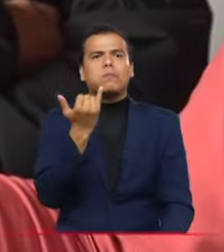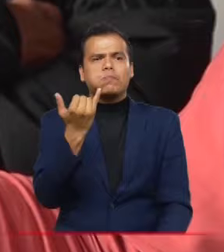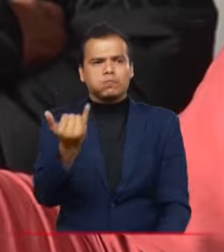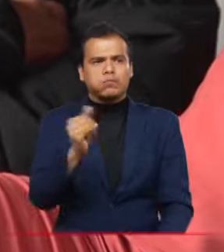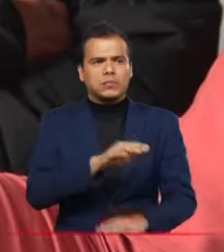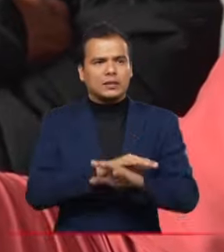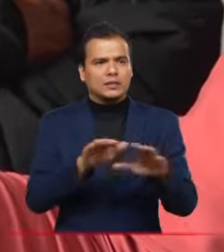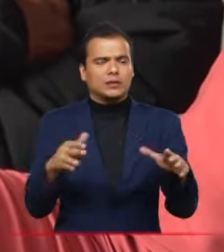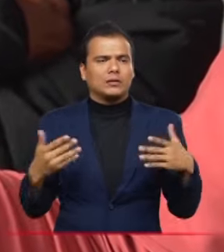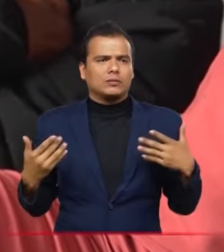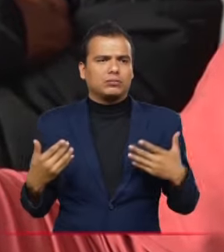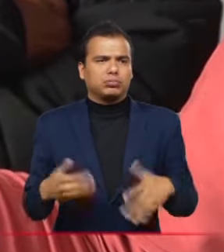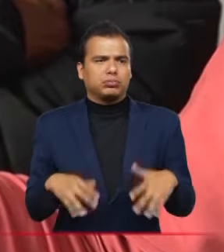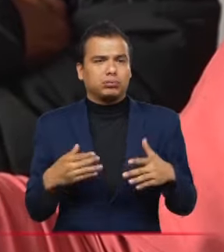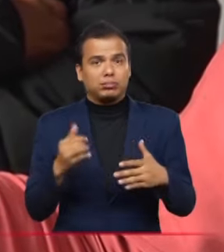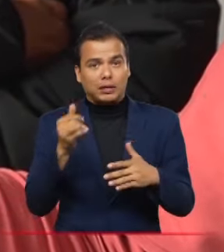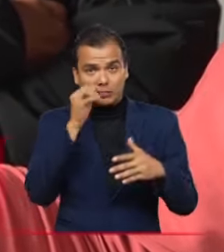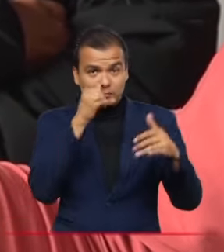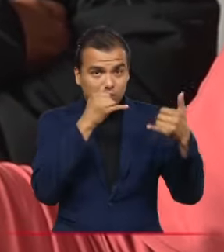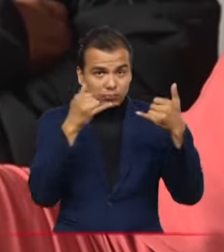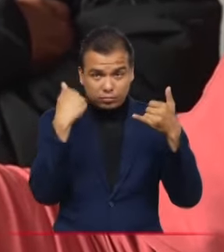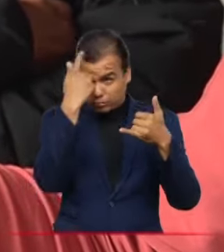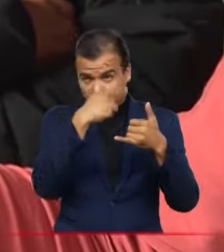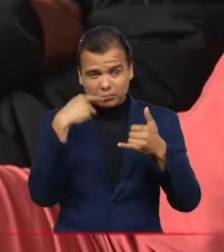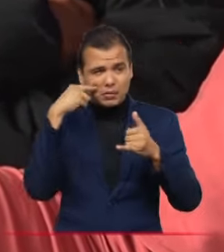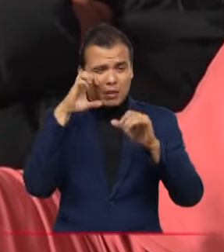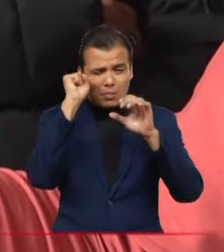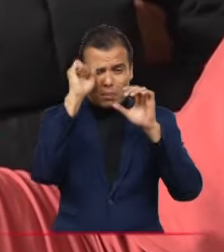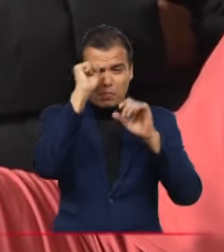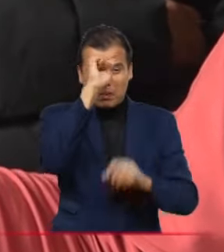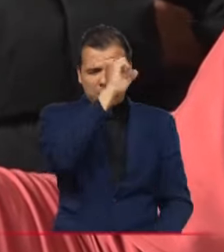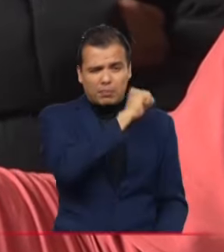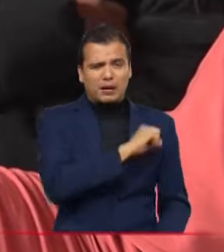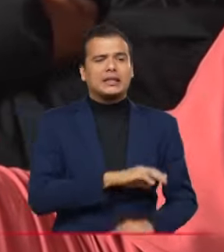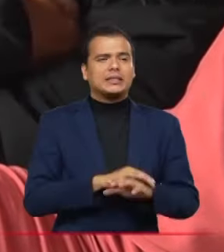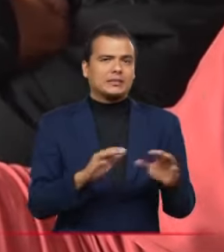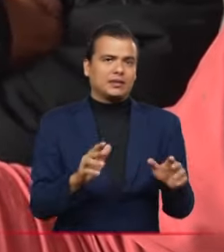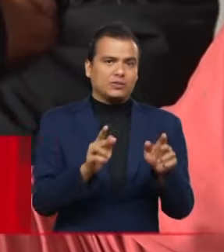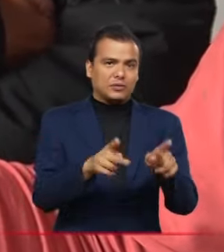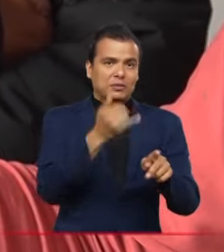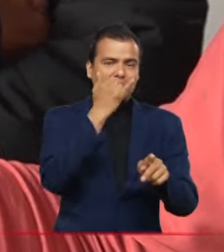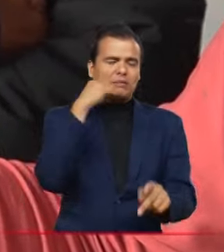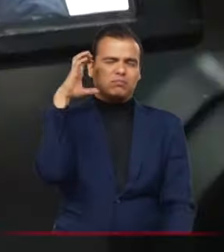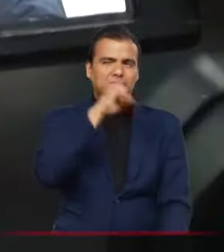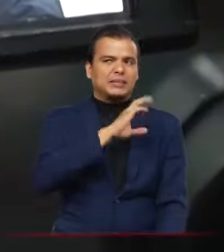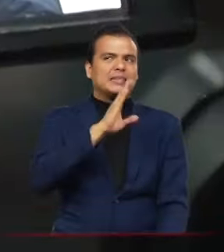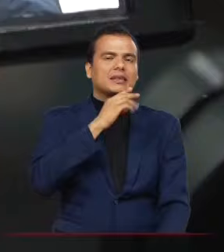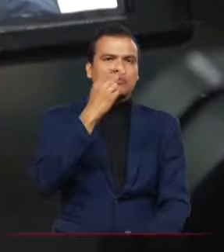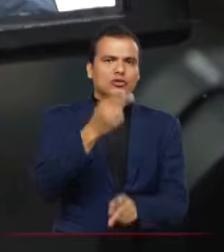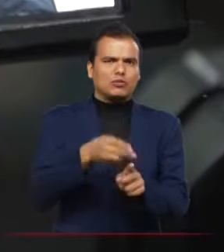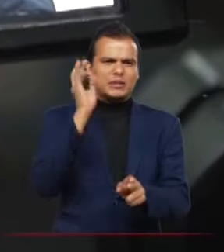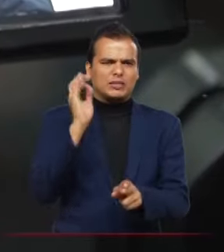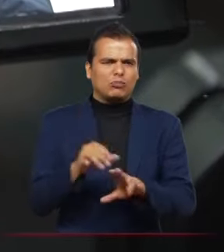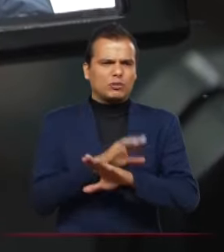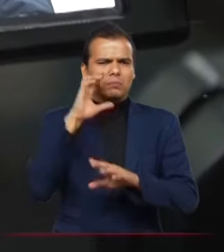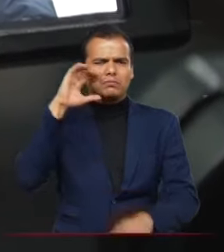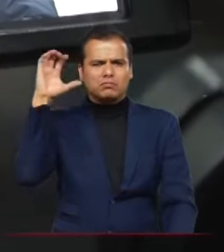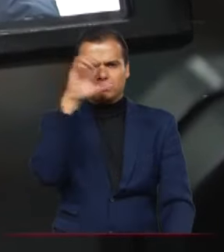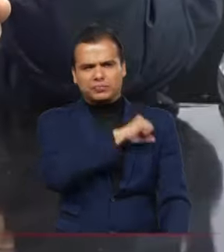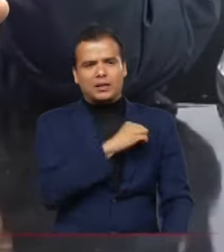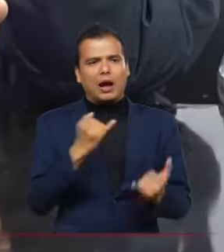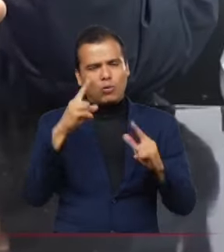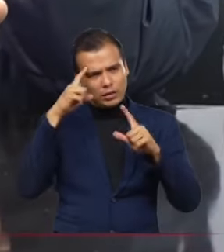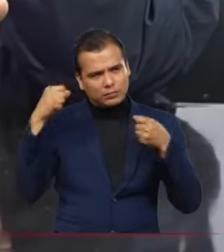son con reconocimiento facial. Aquí quien cometa un delito fácilmente podrá ser identificado. Hoy firmamos el entendimiento